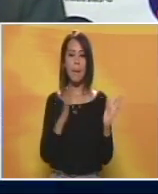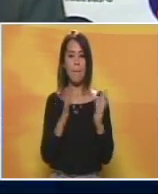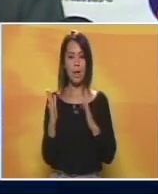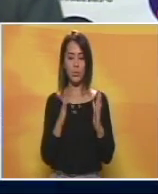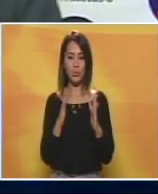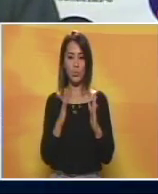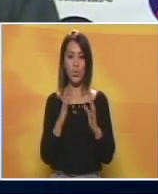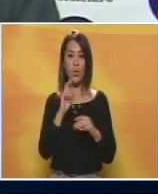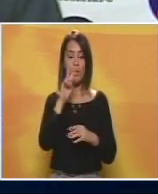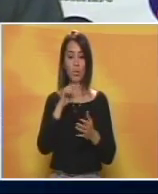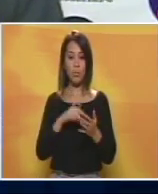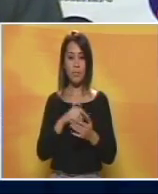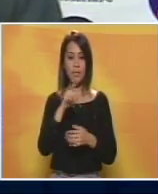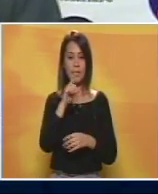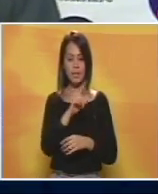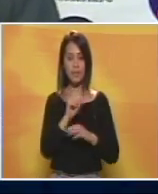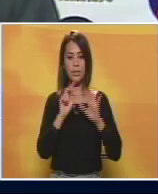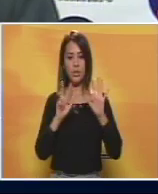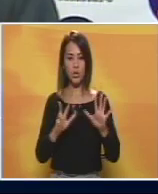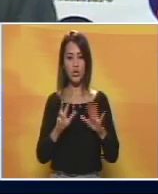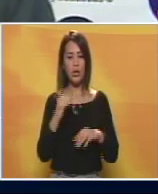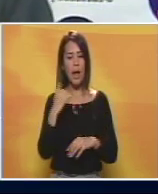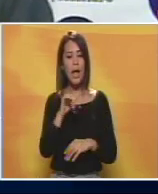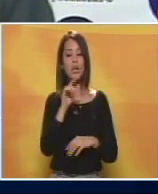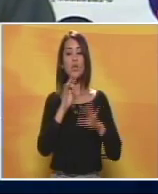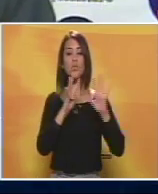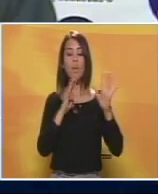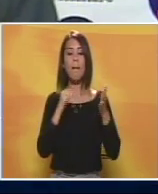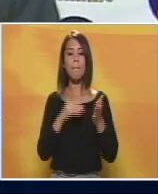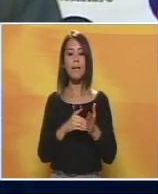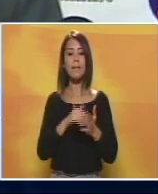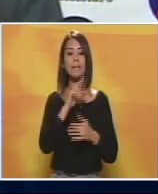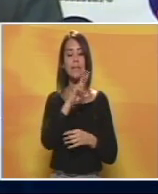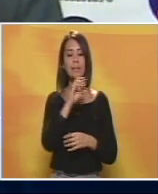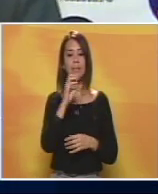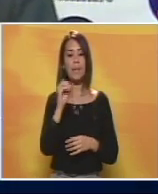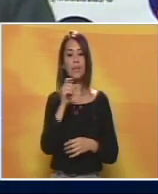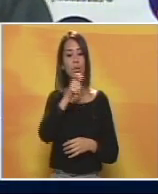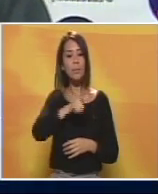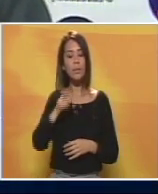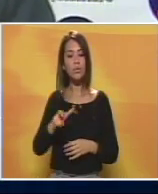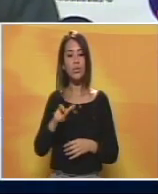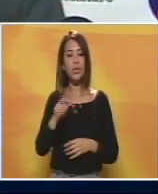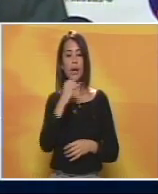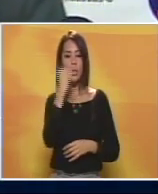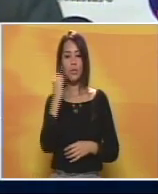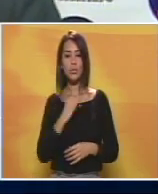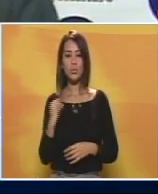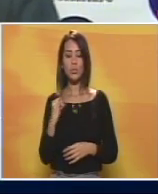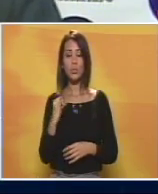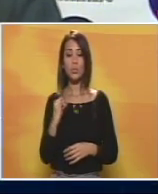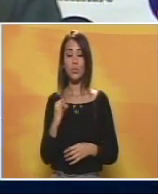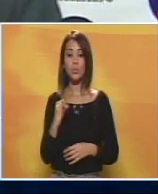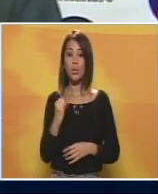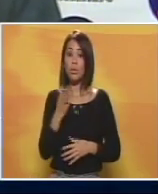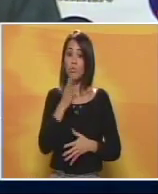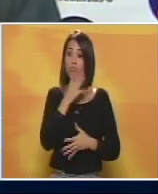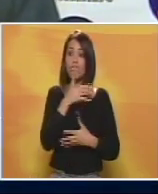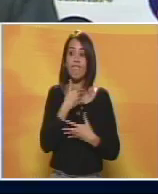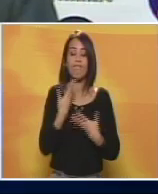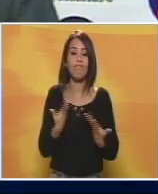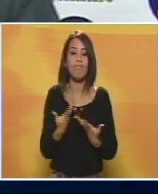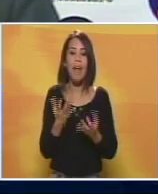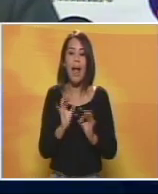de 2018 hay 9.300 pacientes en este momento en el estado Zulia que no están recibiendo